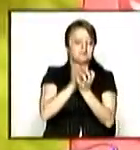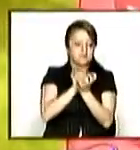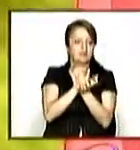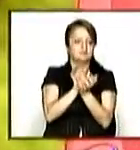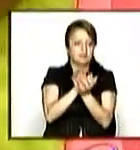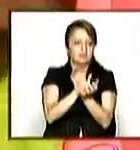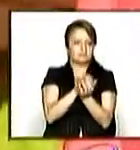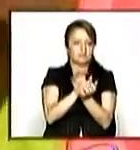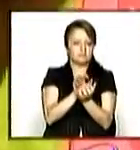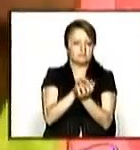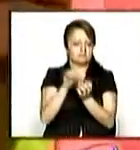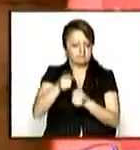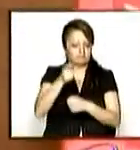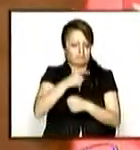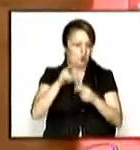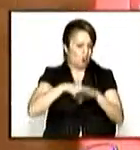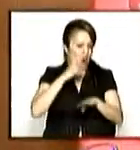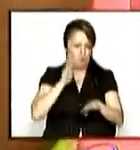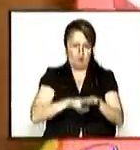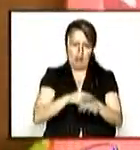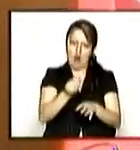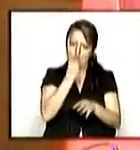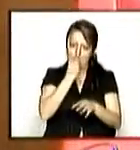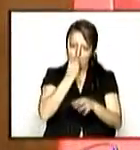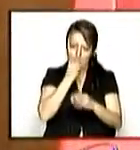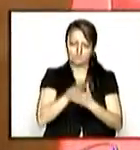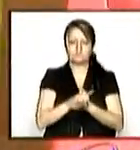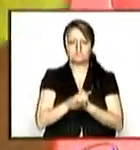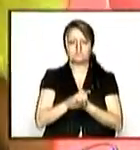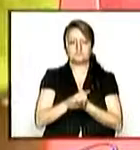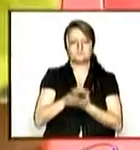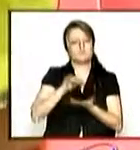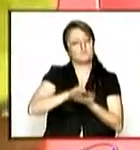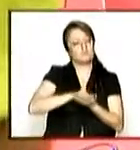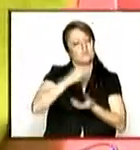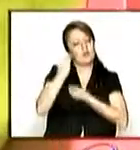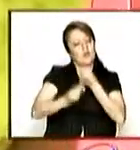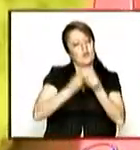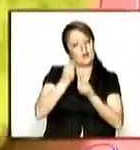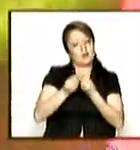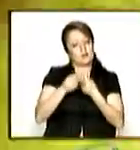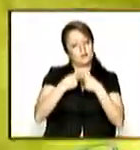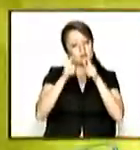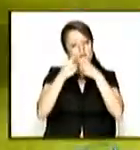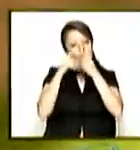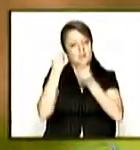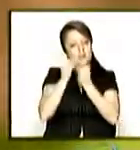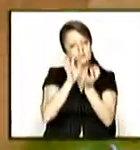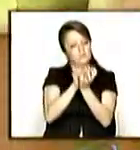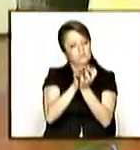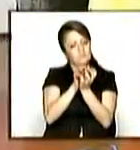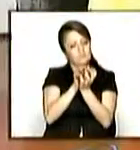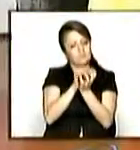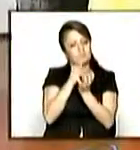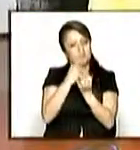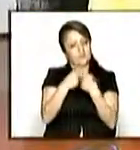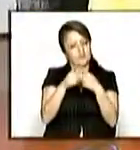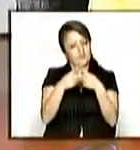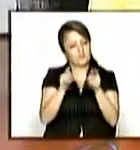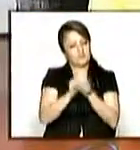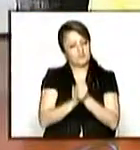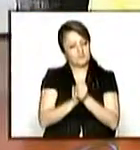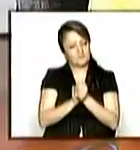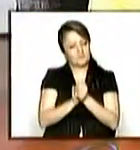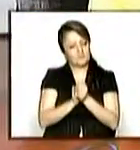Pero nosotros tenemos un diseño especial para poder hacer este tipo de puente. Otra forma